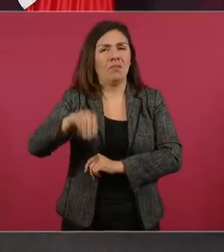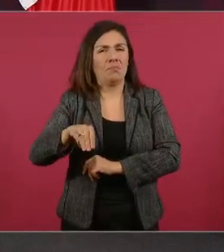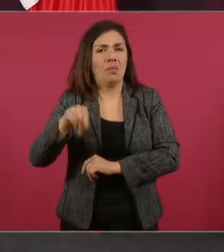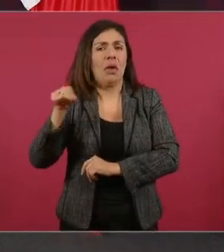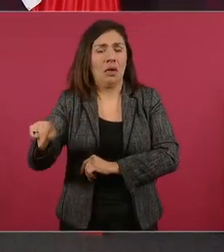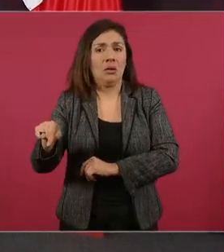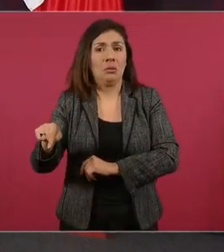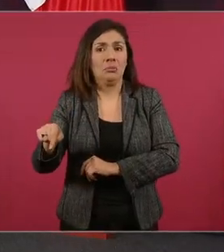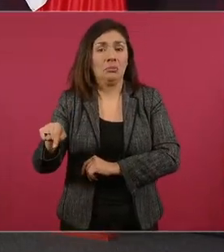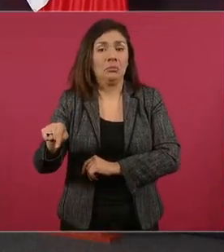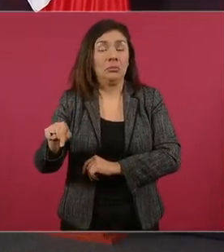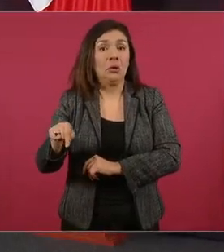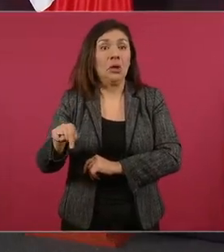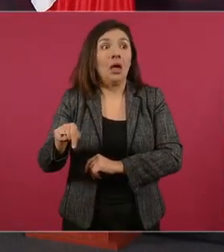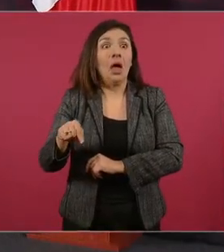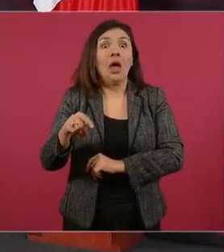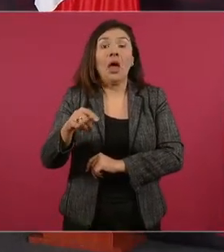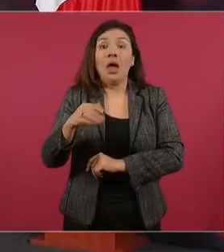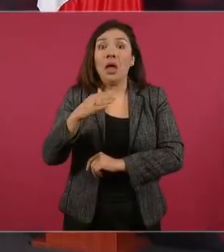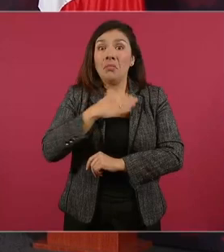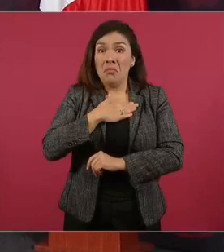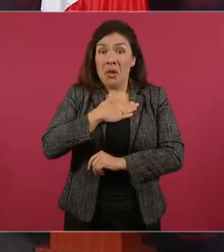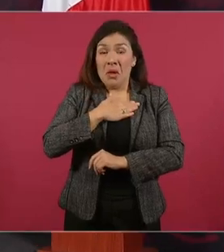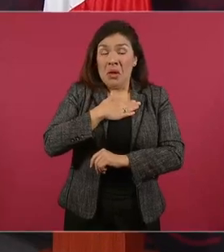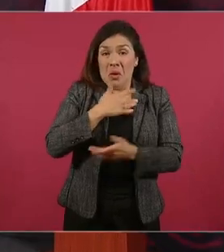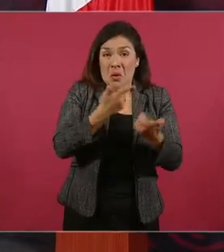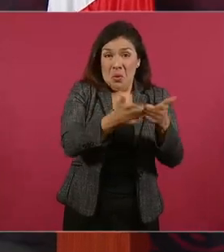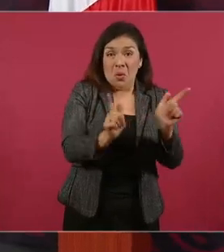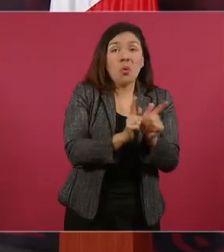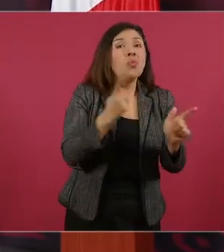Y a nosotros nos iba muy mal.